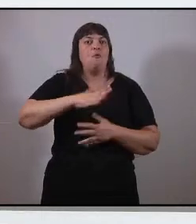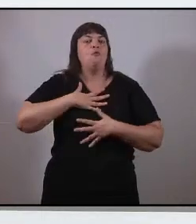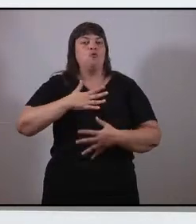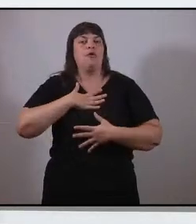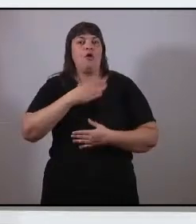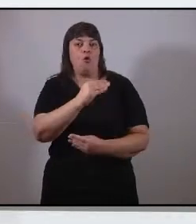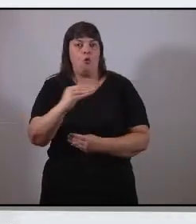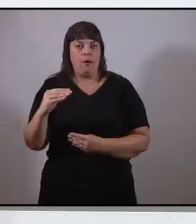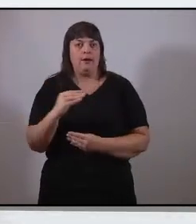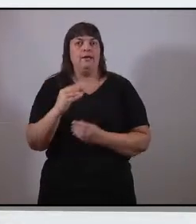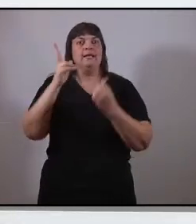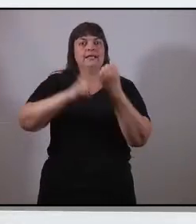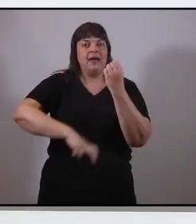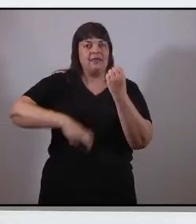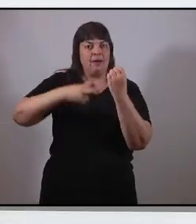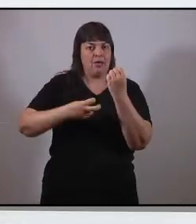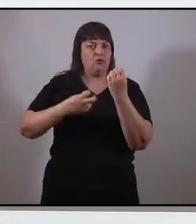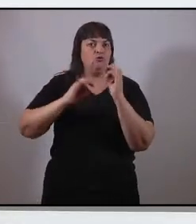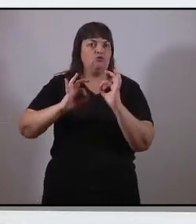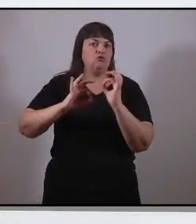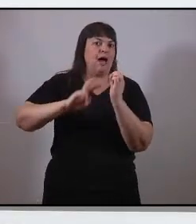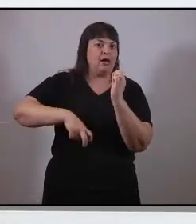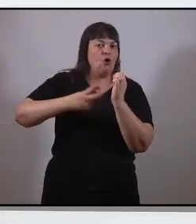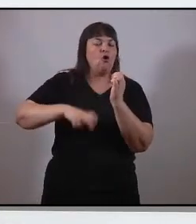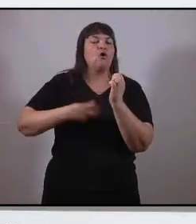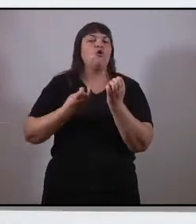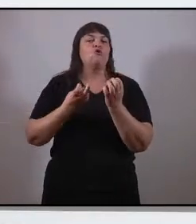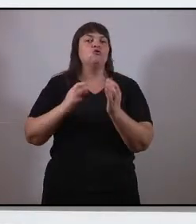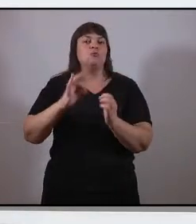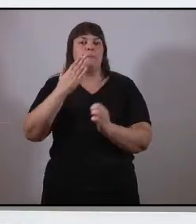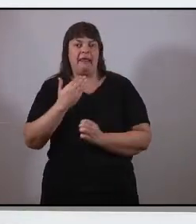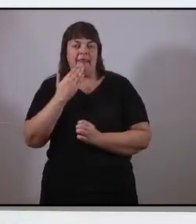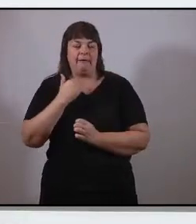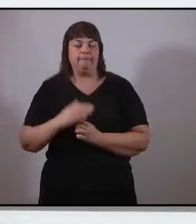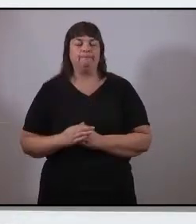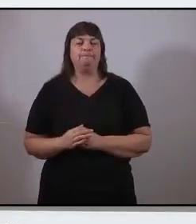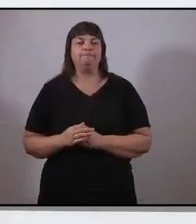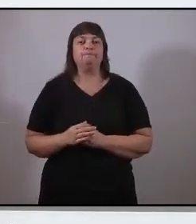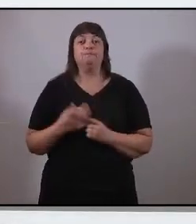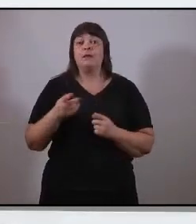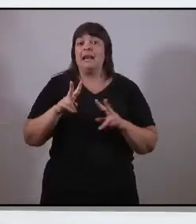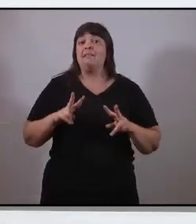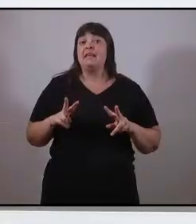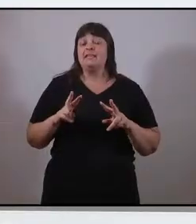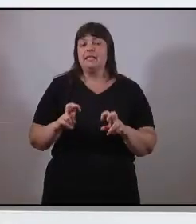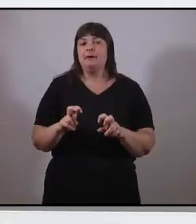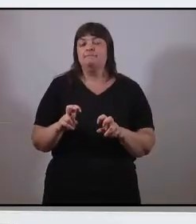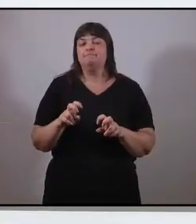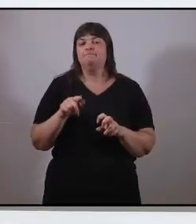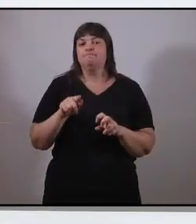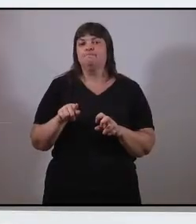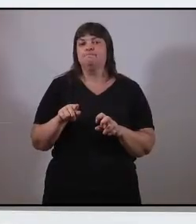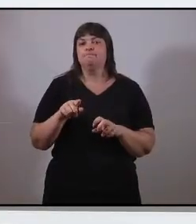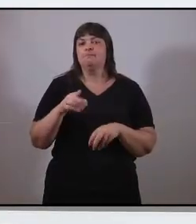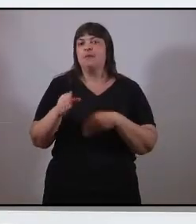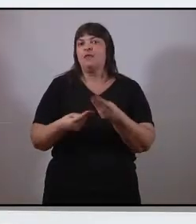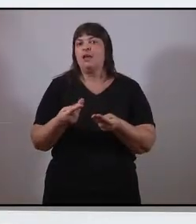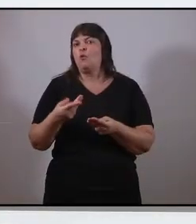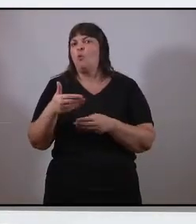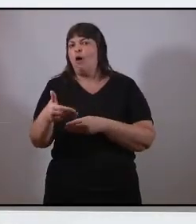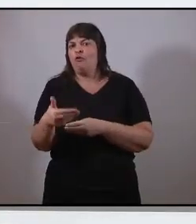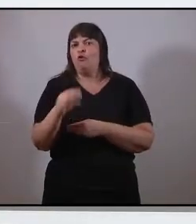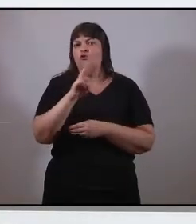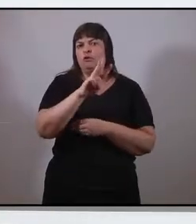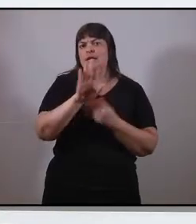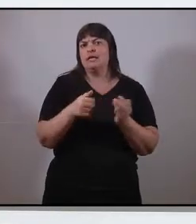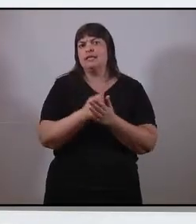juvenil Yacimiento Arqueológico de Mérida. Una iniciativa que se va a celebrar entre el 3 y el